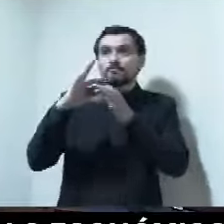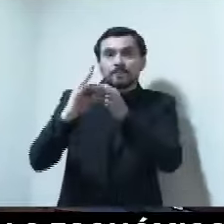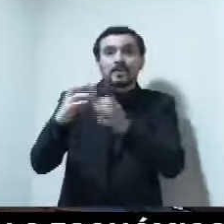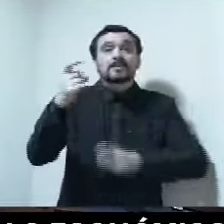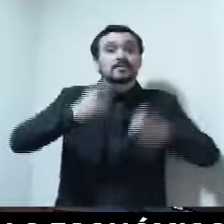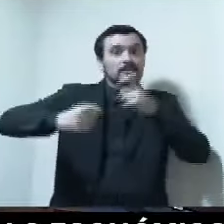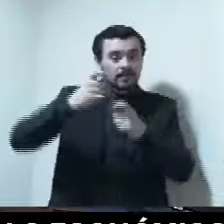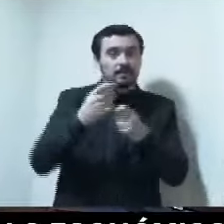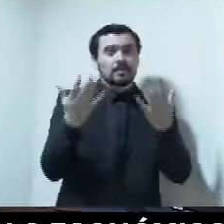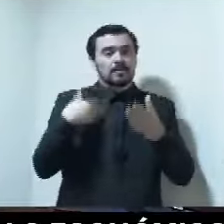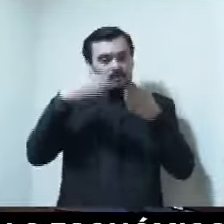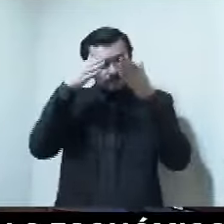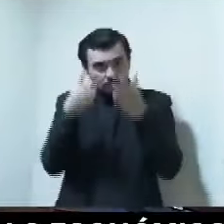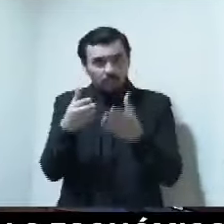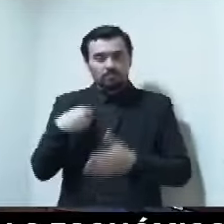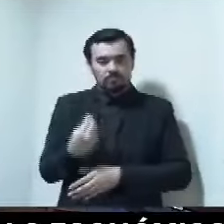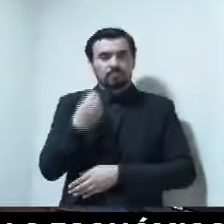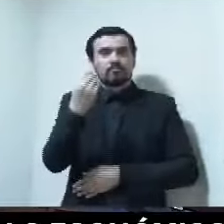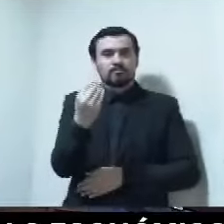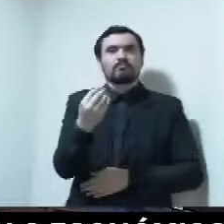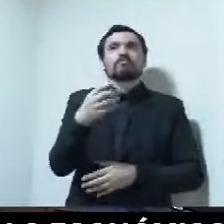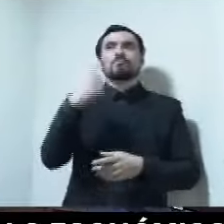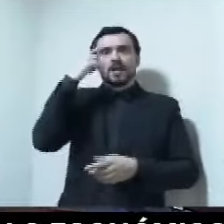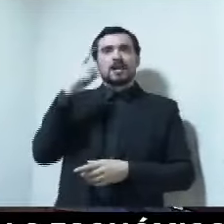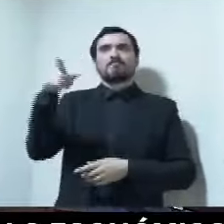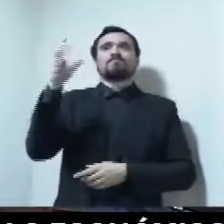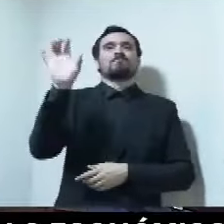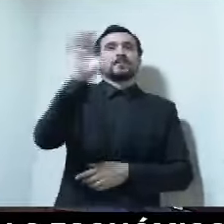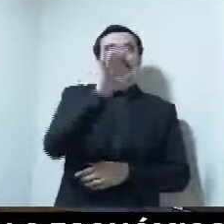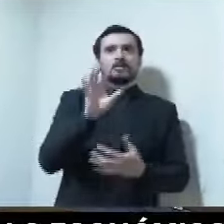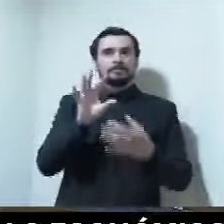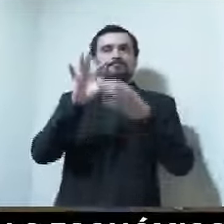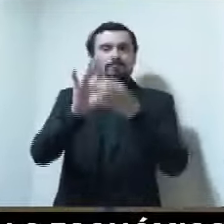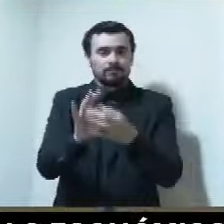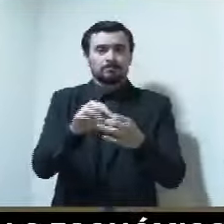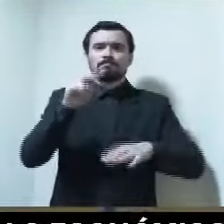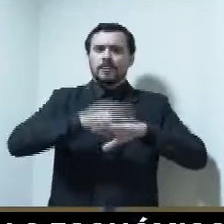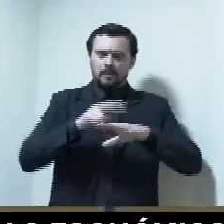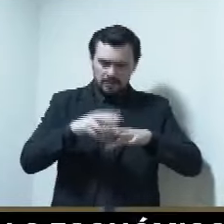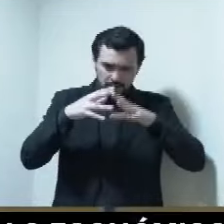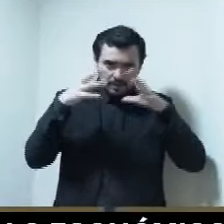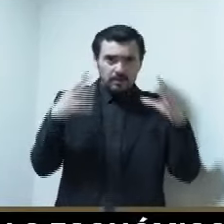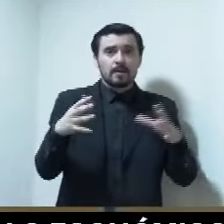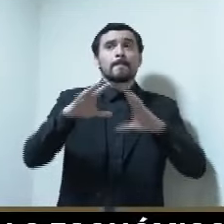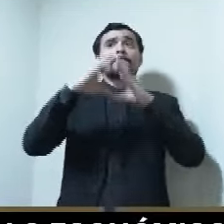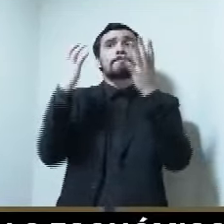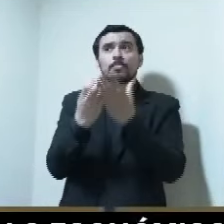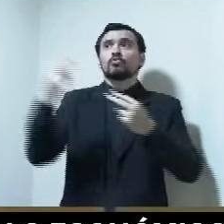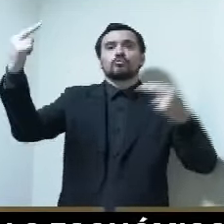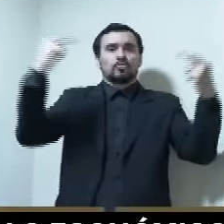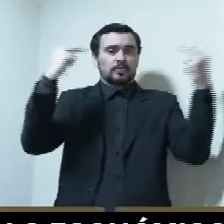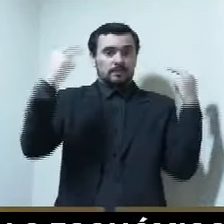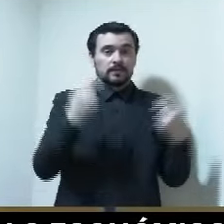estratégicas y está enfocado en ocupar su lugar en el concierto de las naciones. Paraguay es grande y el mundo nos está